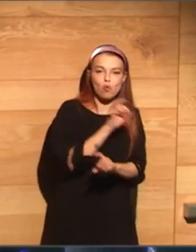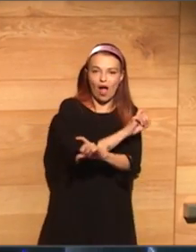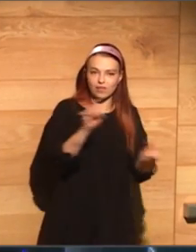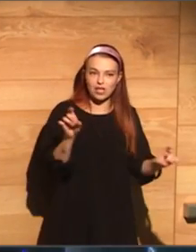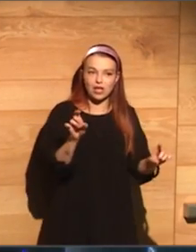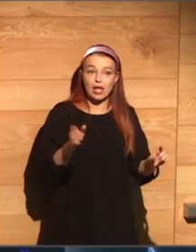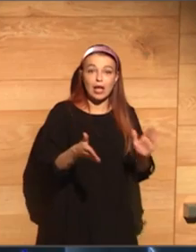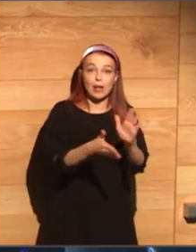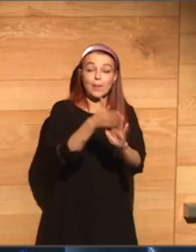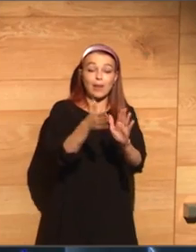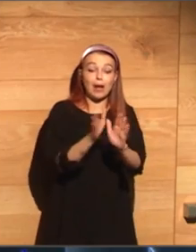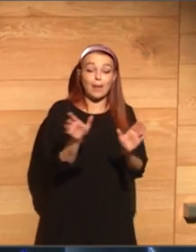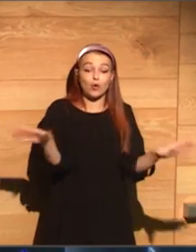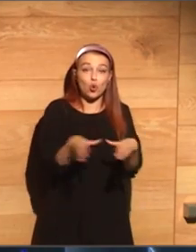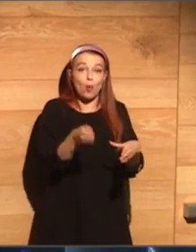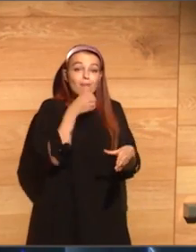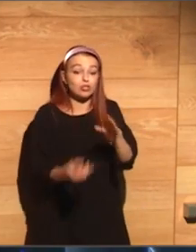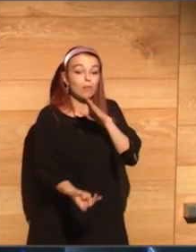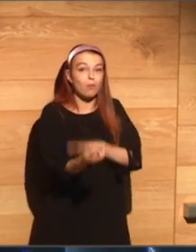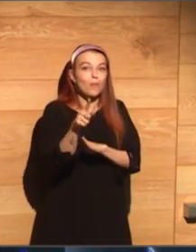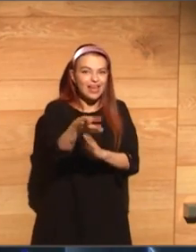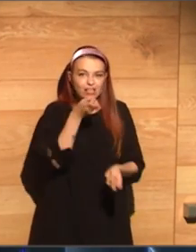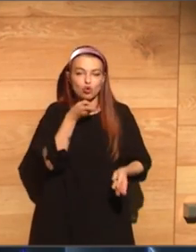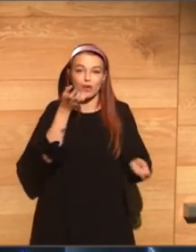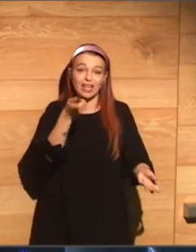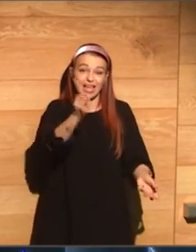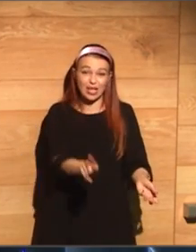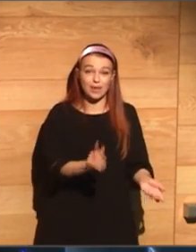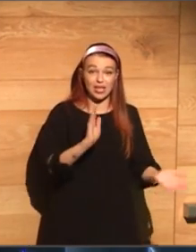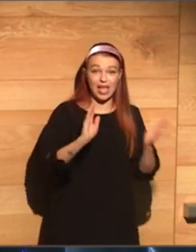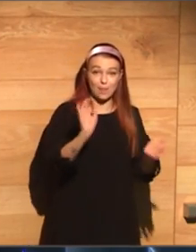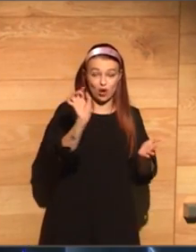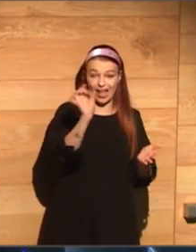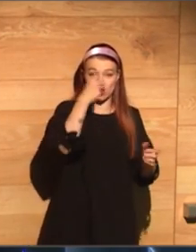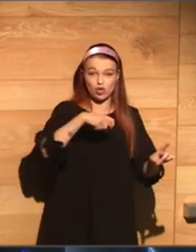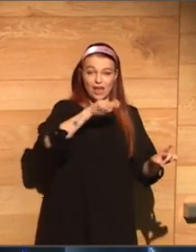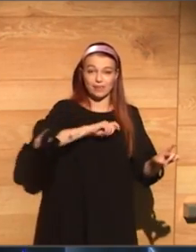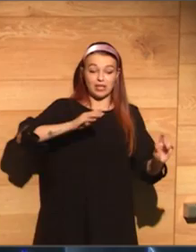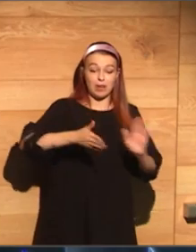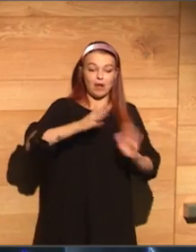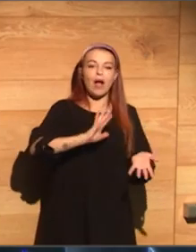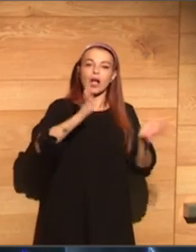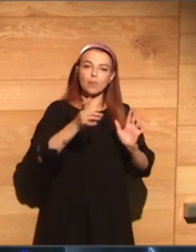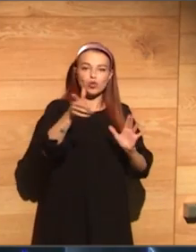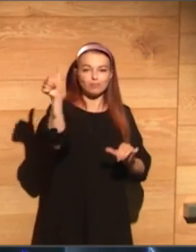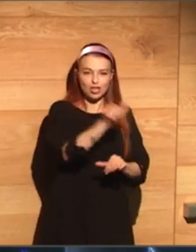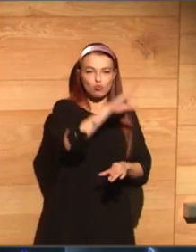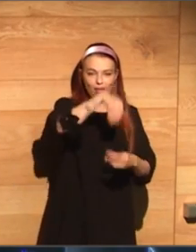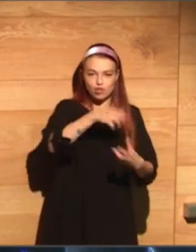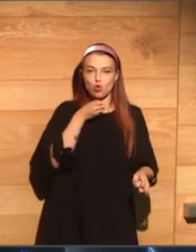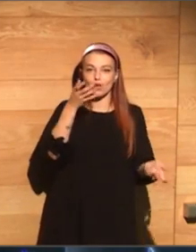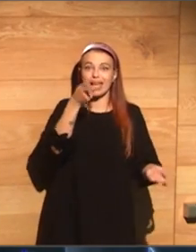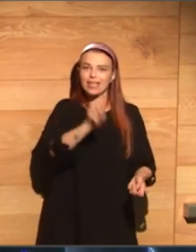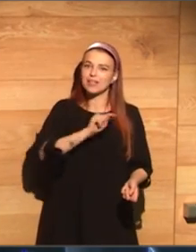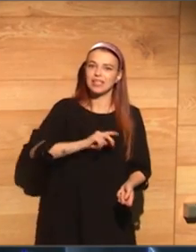cuenta la llegada de los socialistas y el cambio de, bueno, de ideología del país y el miedo, que era lo que el propio Luis García